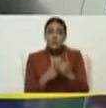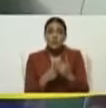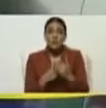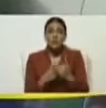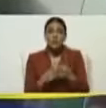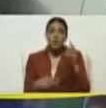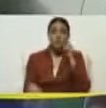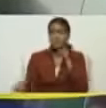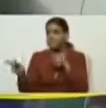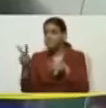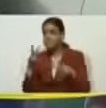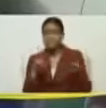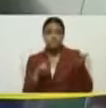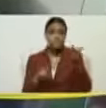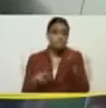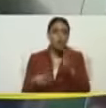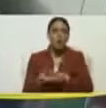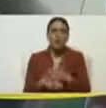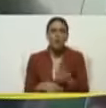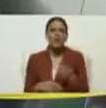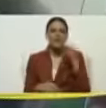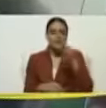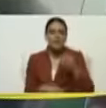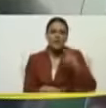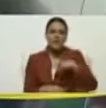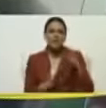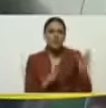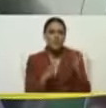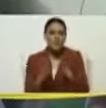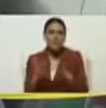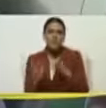evaluar, porque siempre nos preparamos para todo,